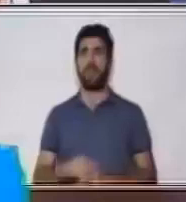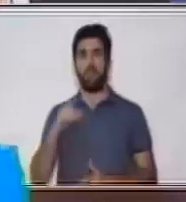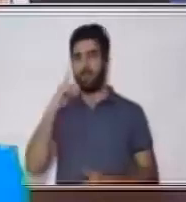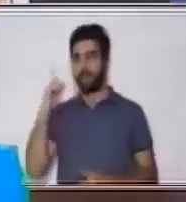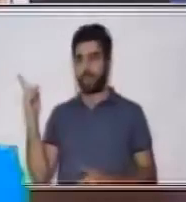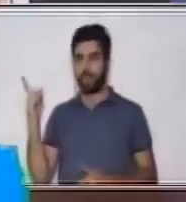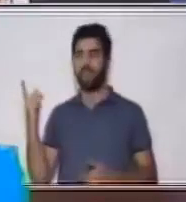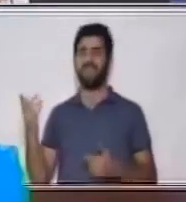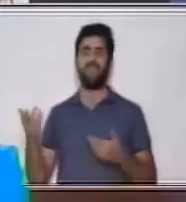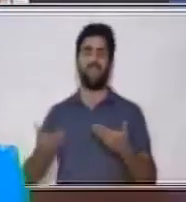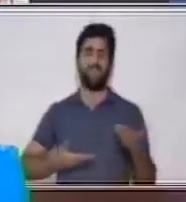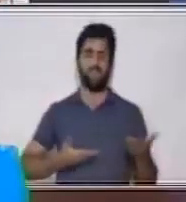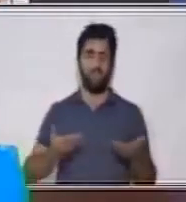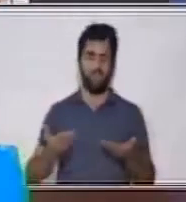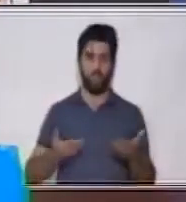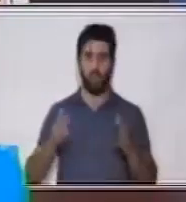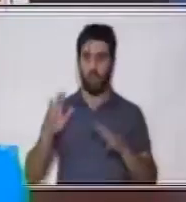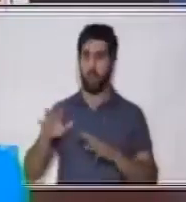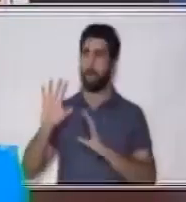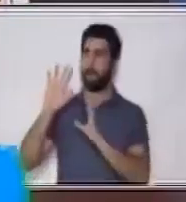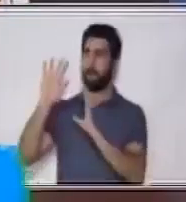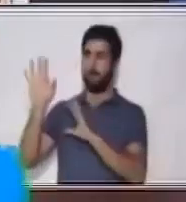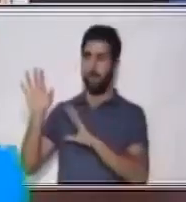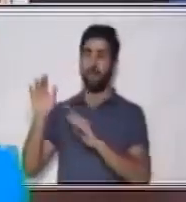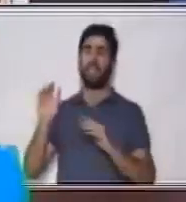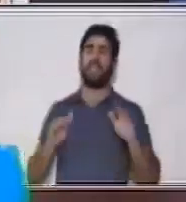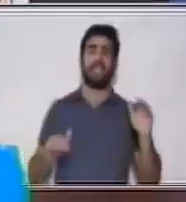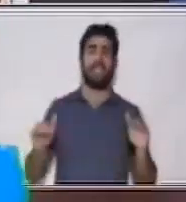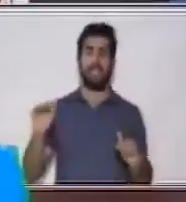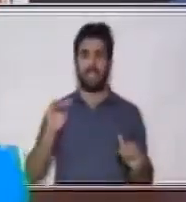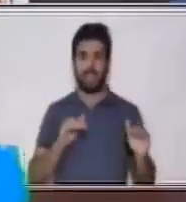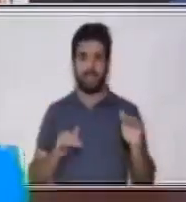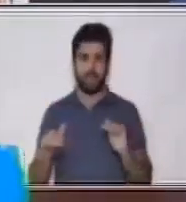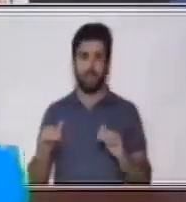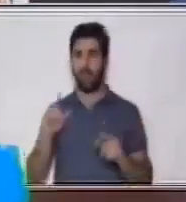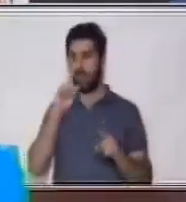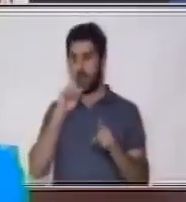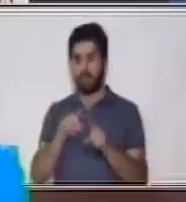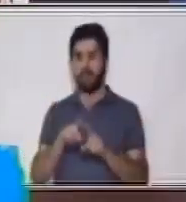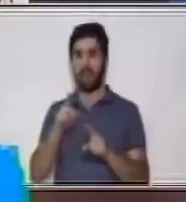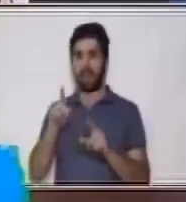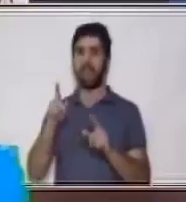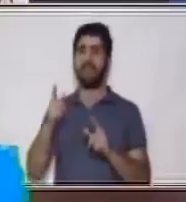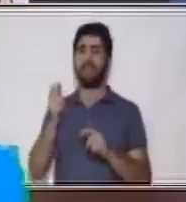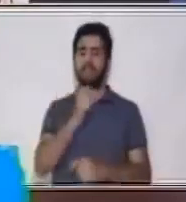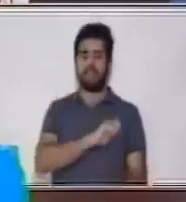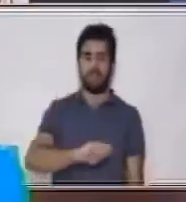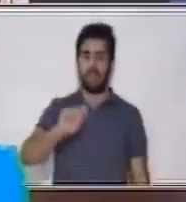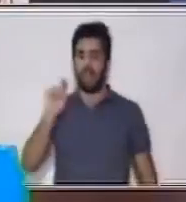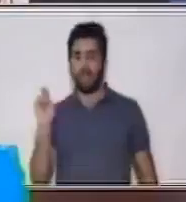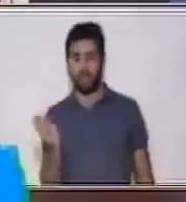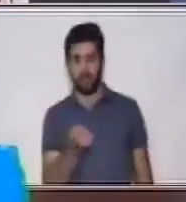Fútbol, básquetbol, natación y tenis.